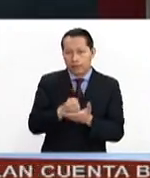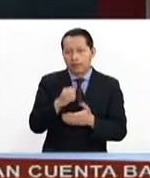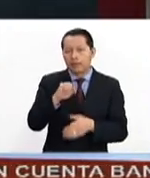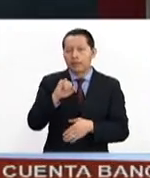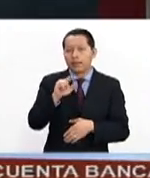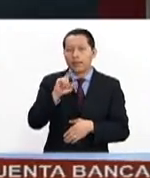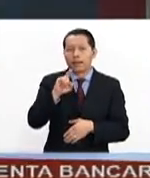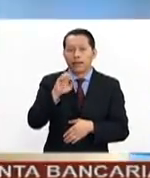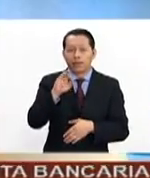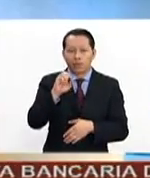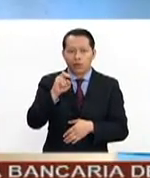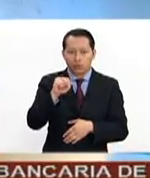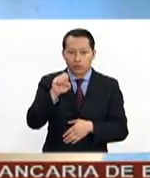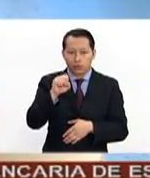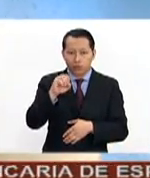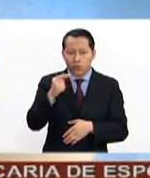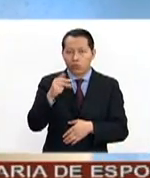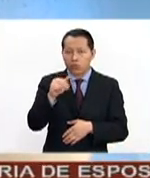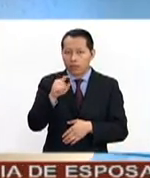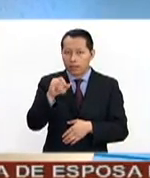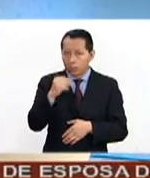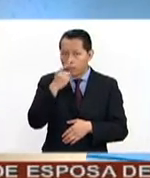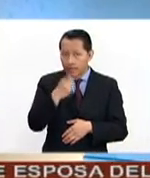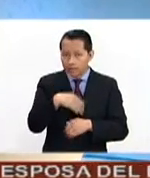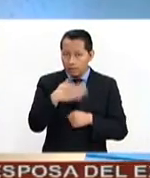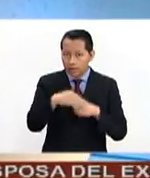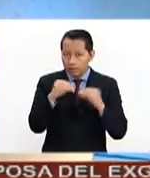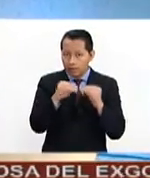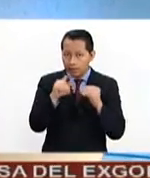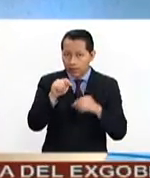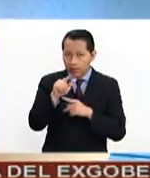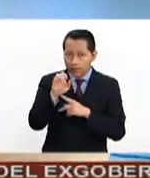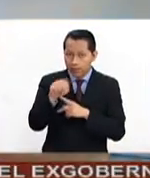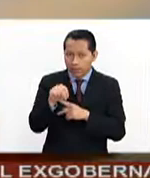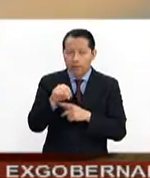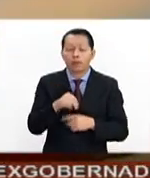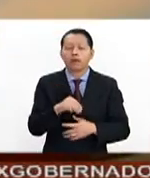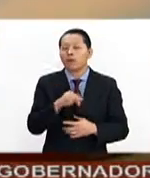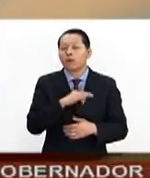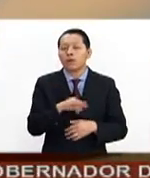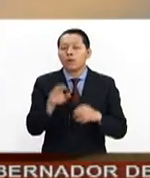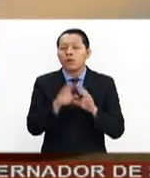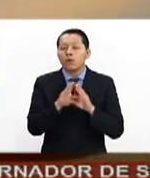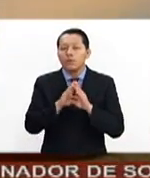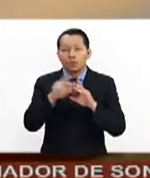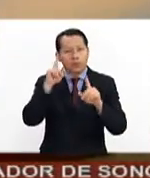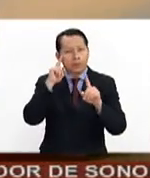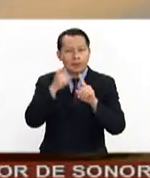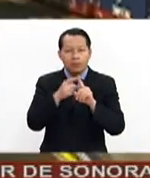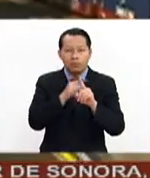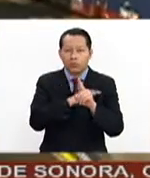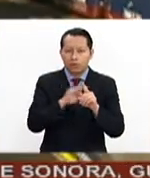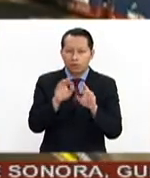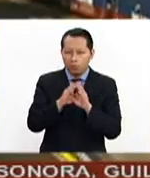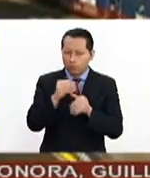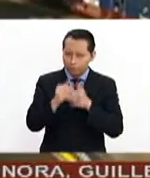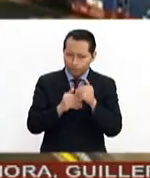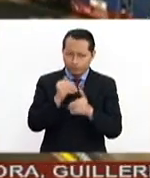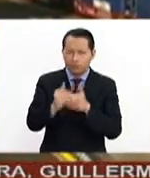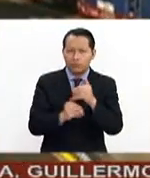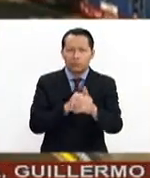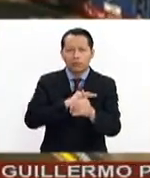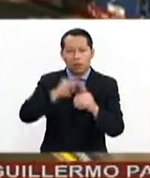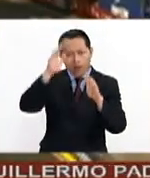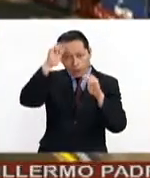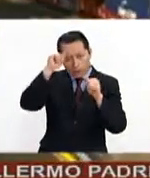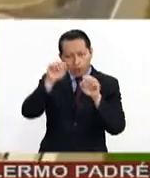Ildefonso Guajardo, dijo que en la renegociación del Tratado de Libre Comercio de América del Norte se va a buscar ir para adelante mediante un